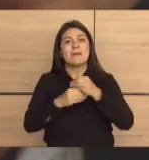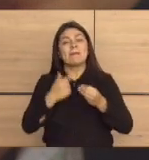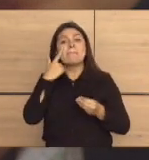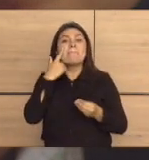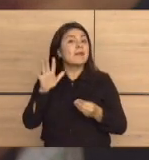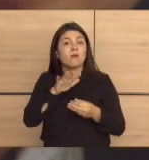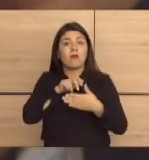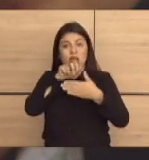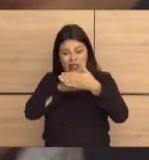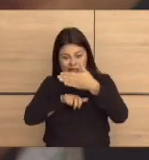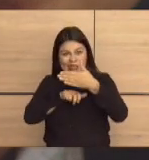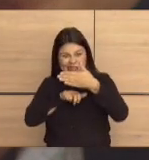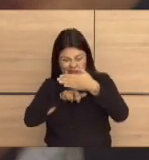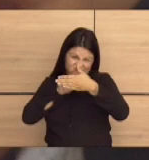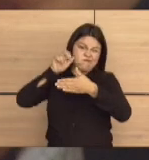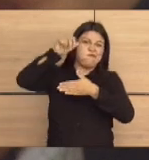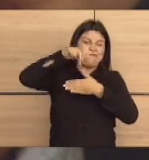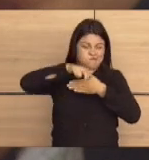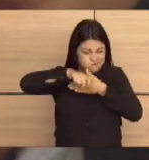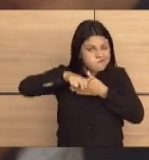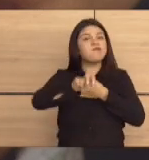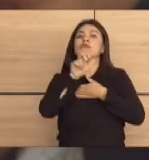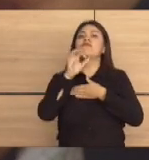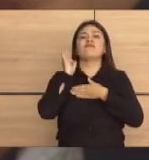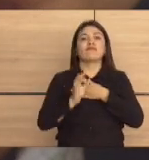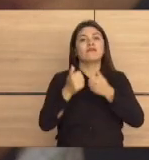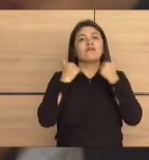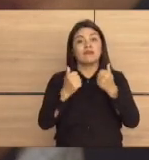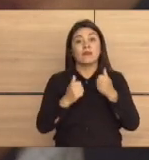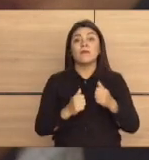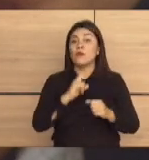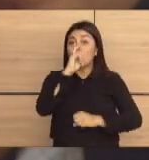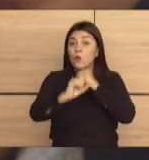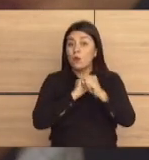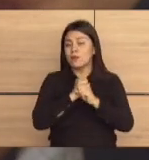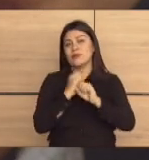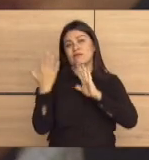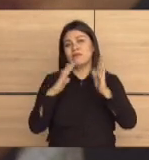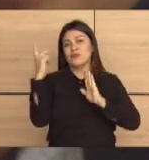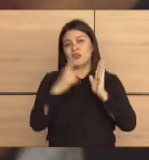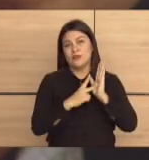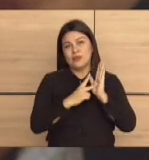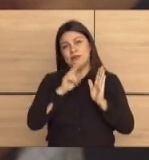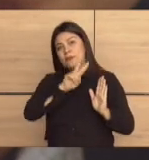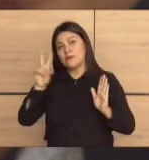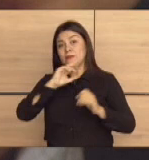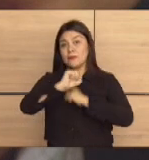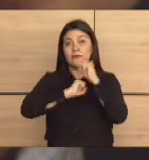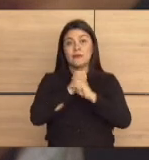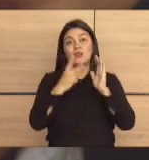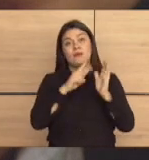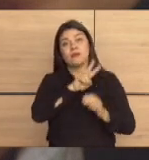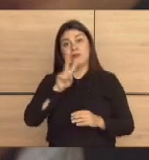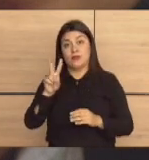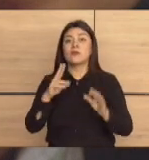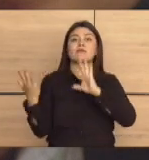salto cualitativo donde lleguemos al año 2022 con 7